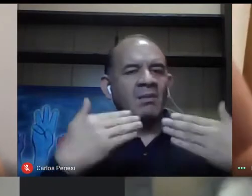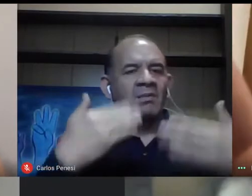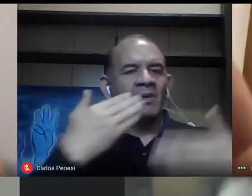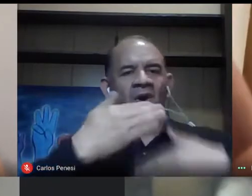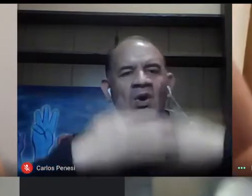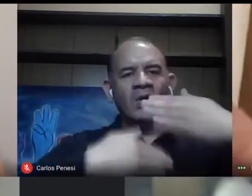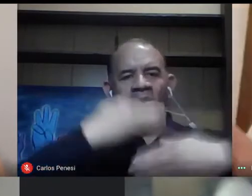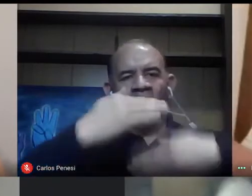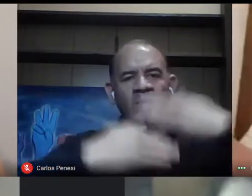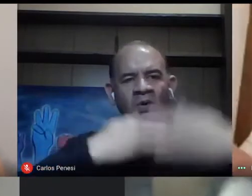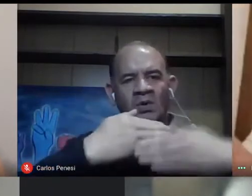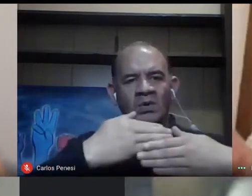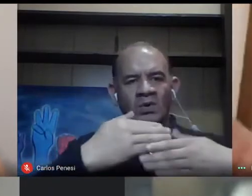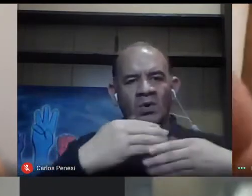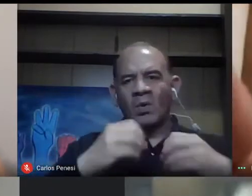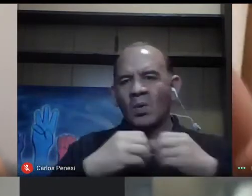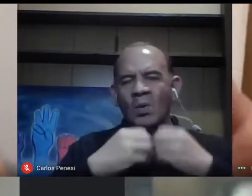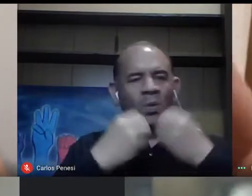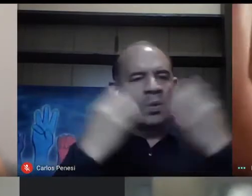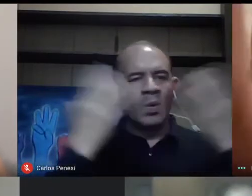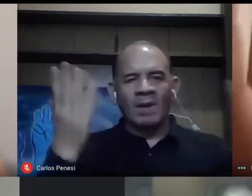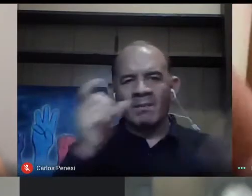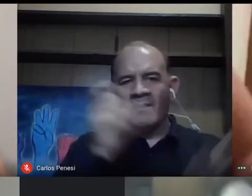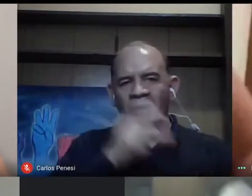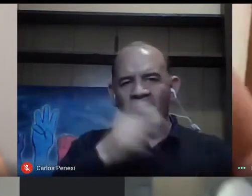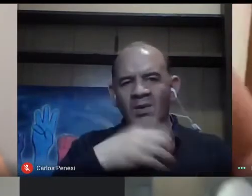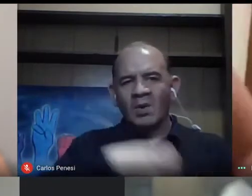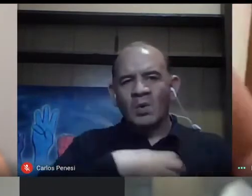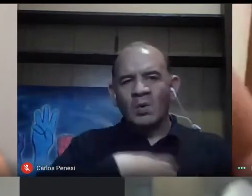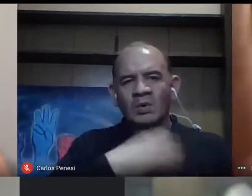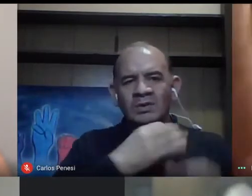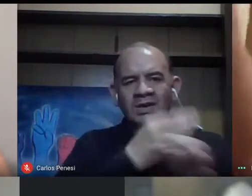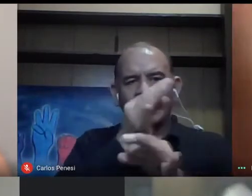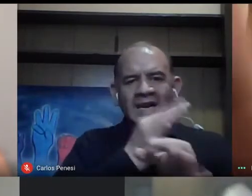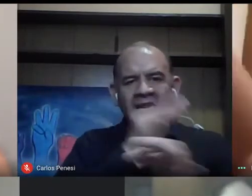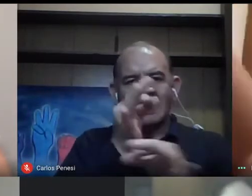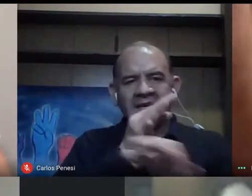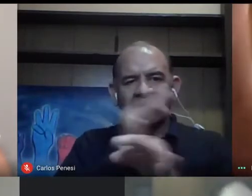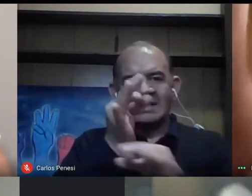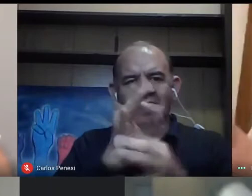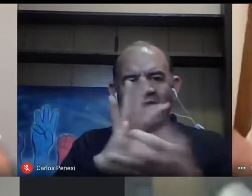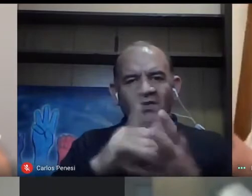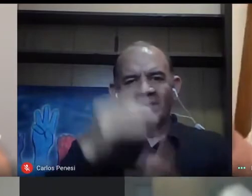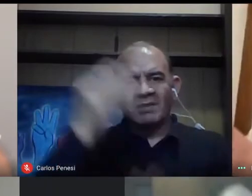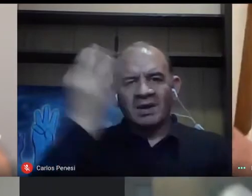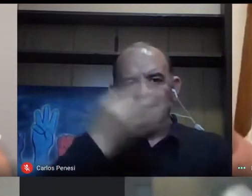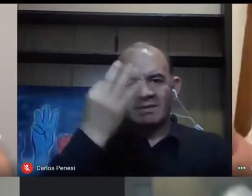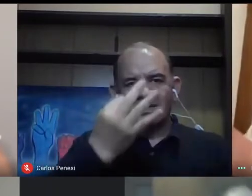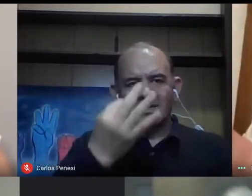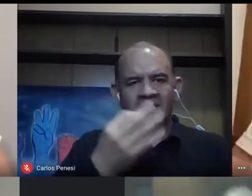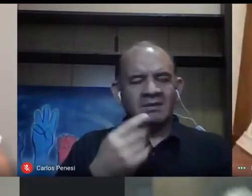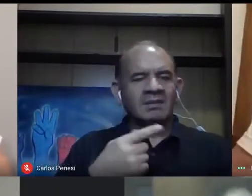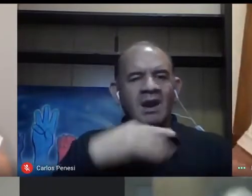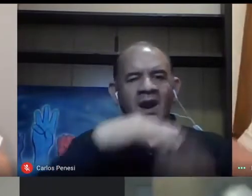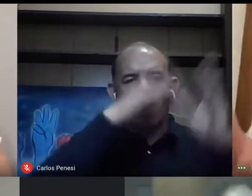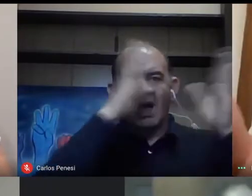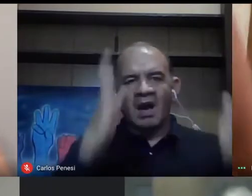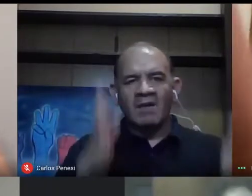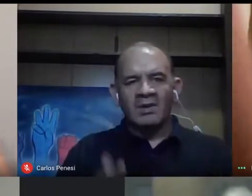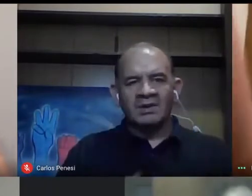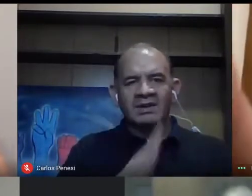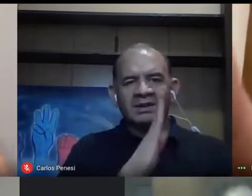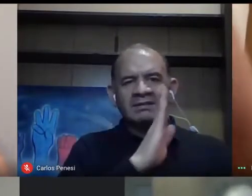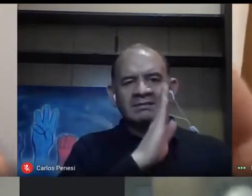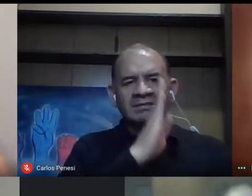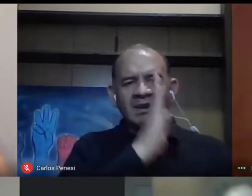ser la Biblioteca Nacional, porque la Biblioteca Nacional tiene dentro de su rol claramente sí atender a todas las necesidades de acceso a la lectura, y por eso el